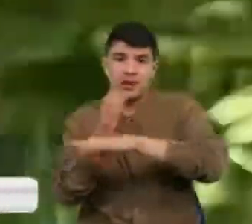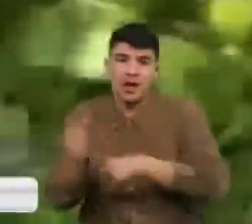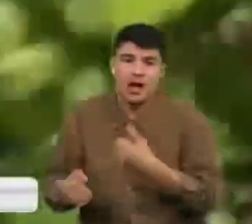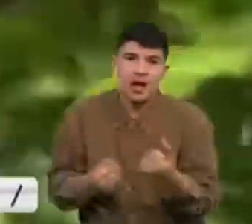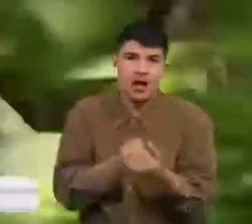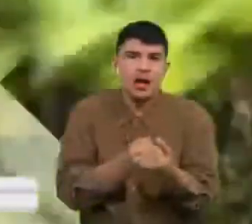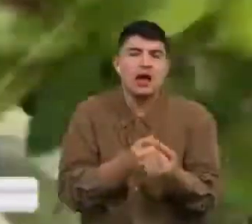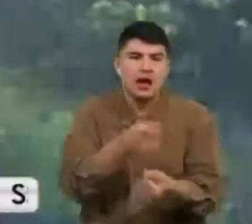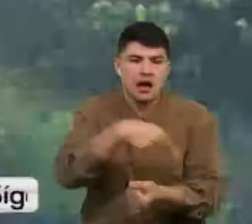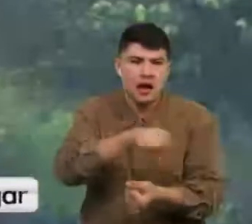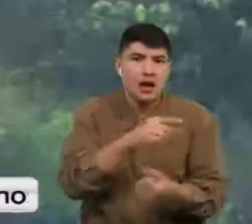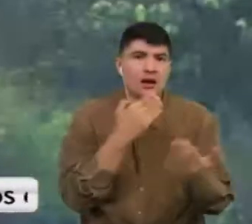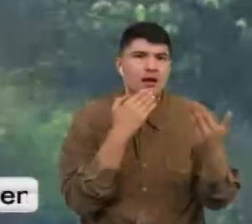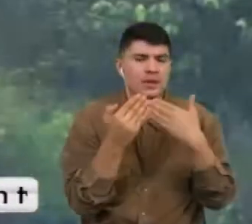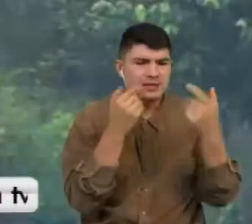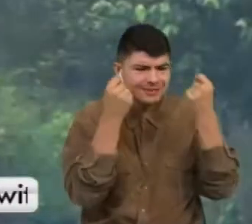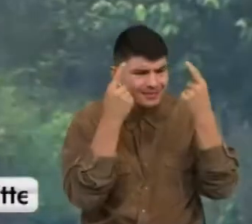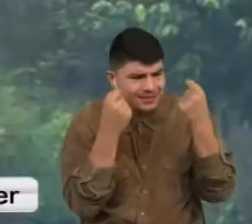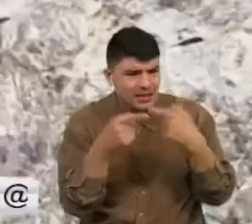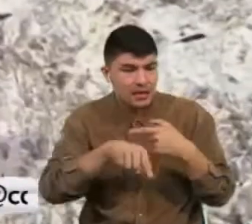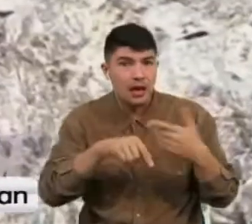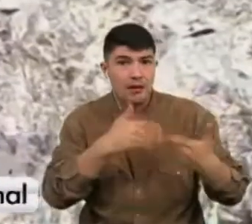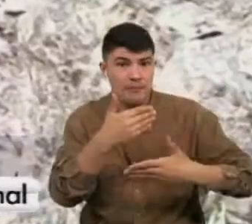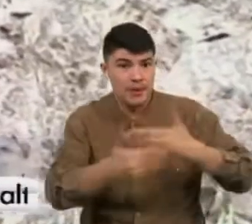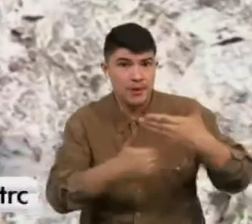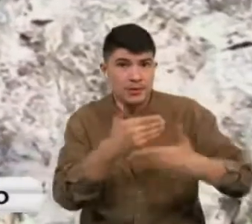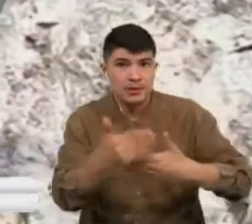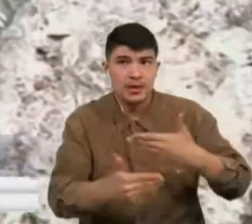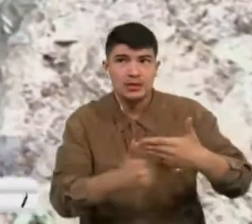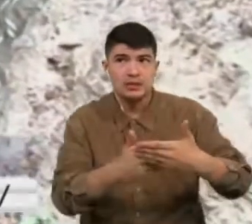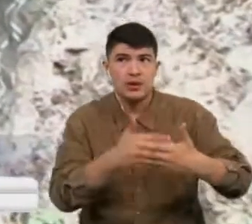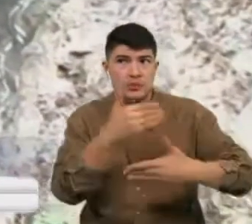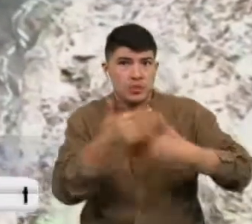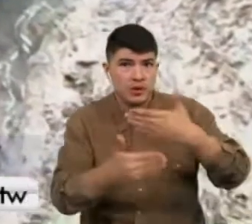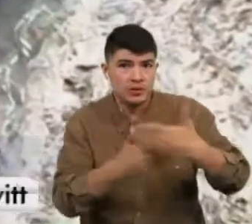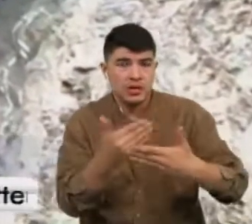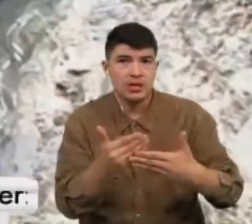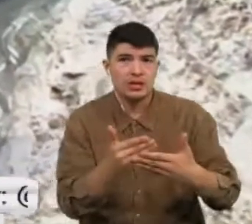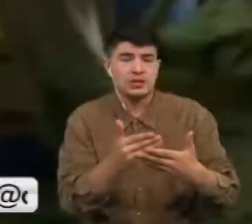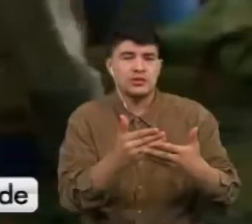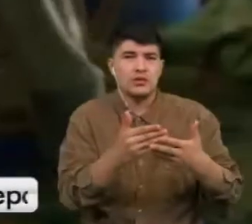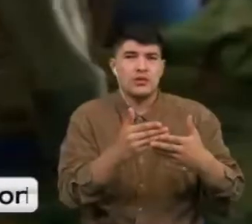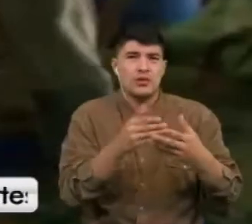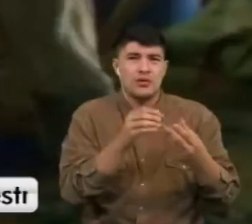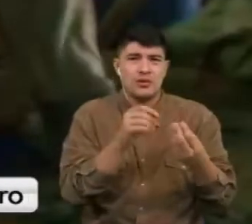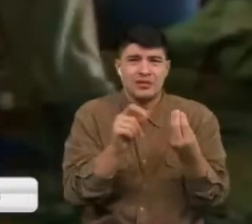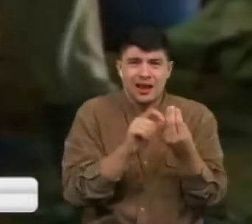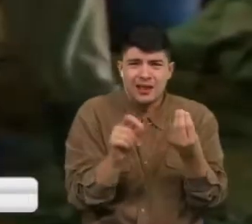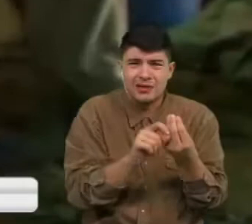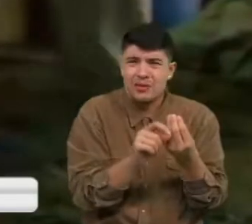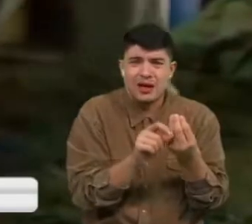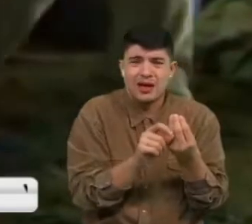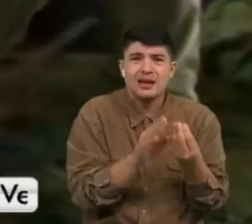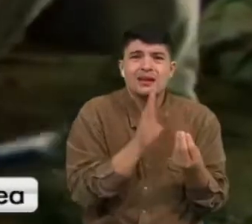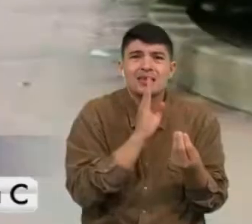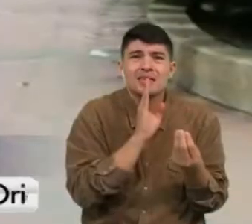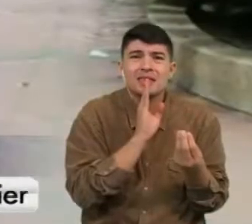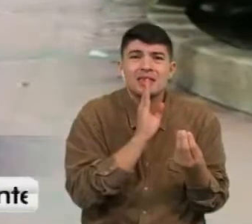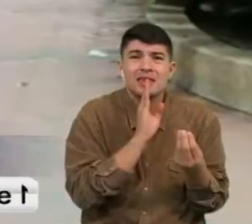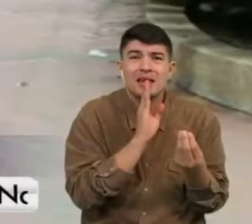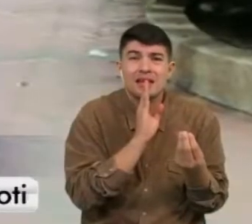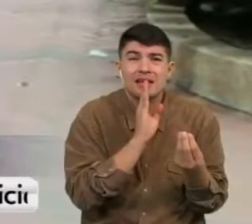hacerles entender que en el proceso de elaboración, procesamiento y venta de las drogas ilícitas, pues los que menos ganas y más